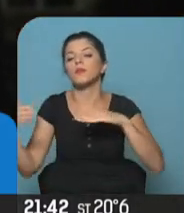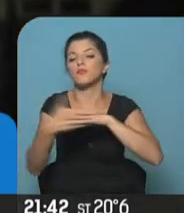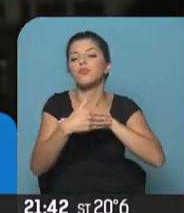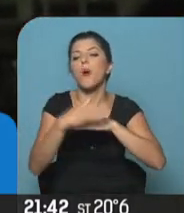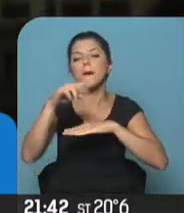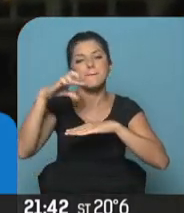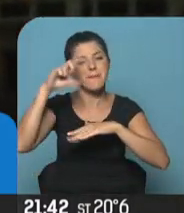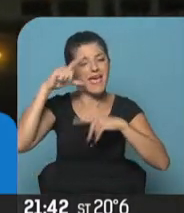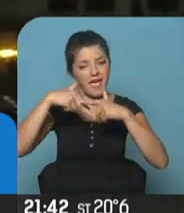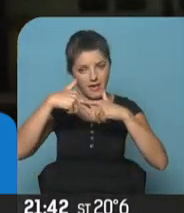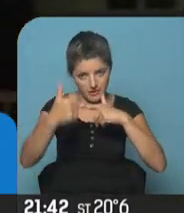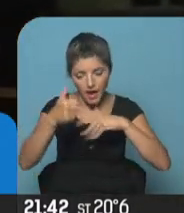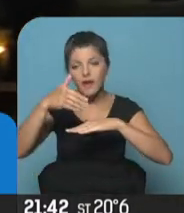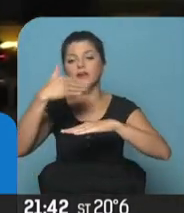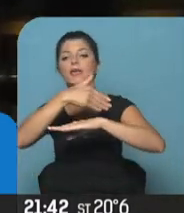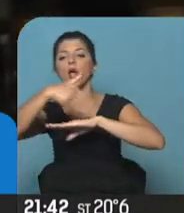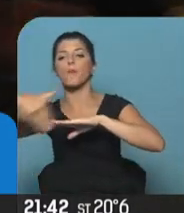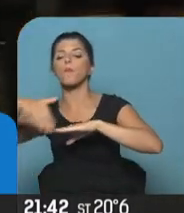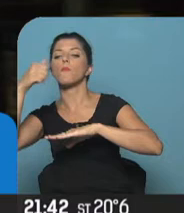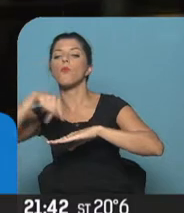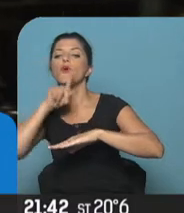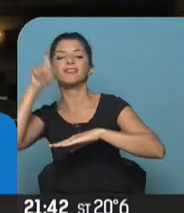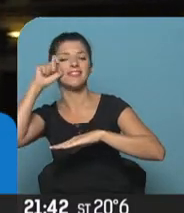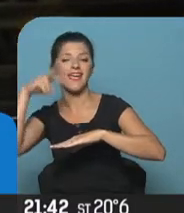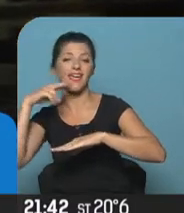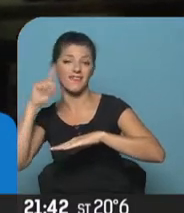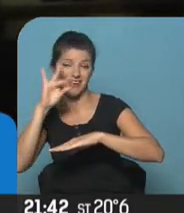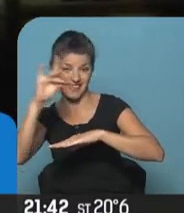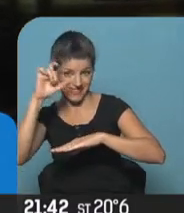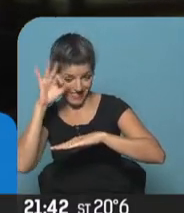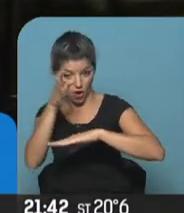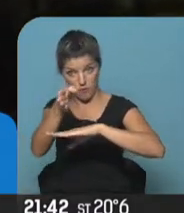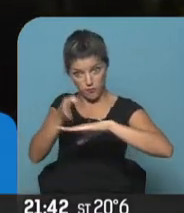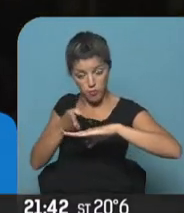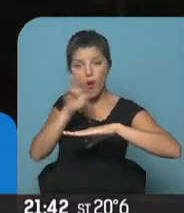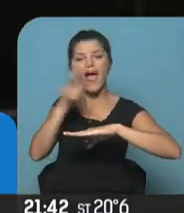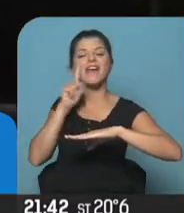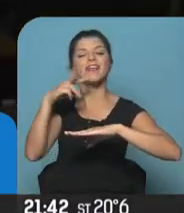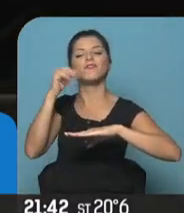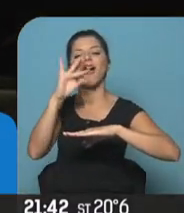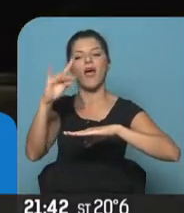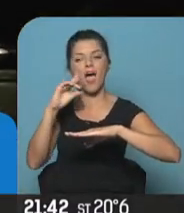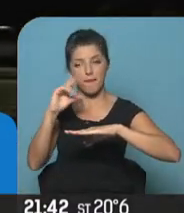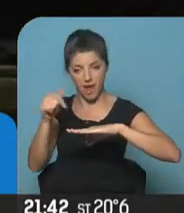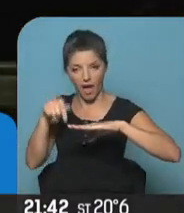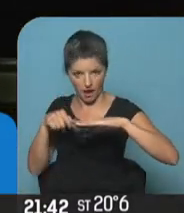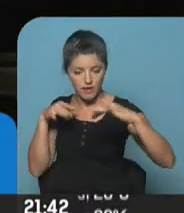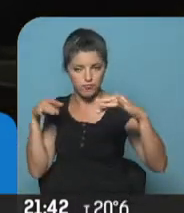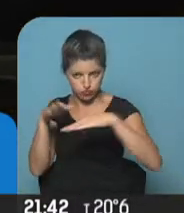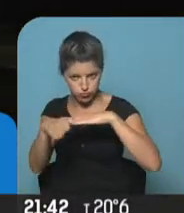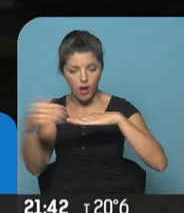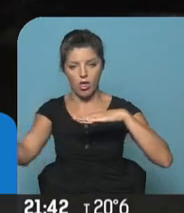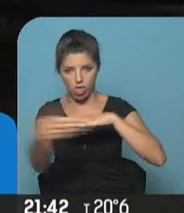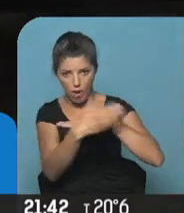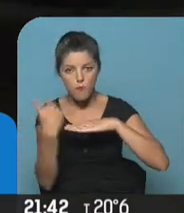y Montevideo, a la altura de Rivadavia, se puede tomar para retomar Rivadavia. Sin embargo, Entre Ríos, frente